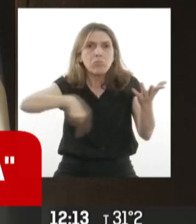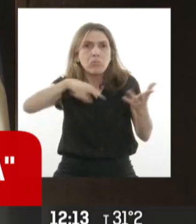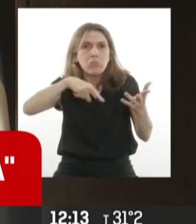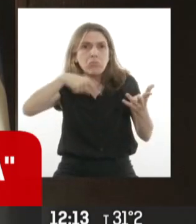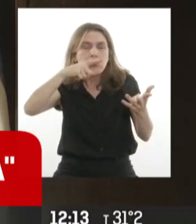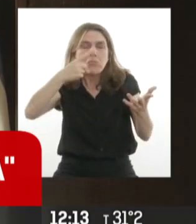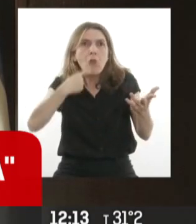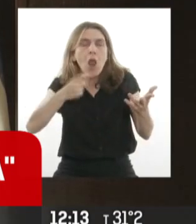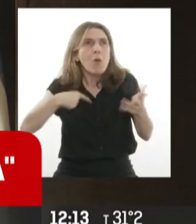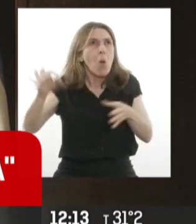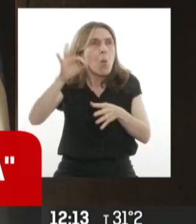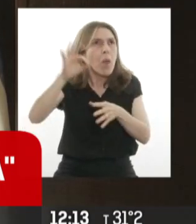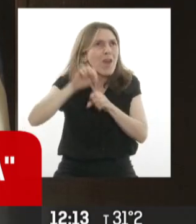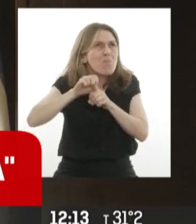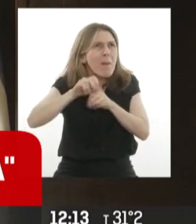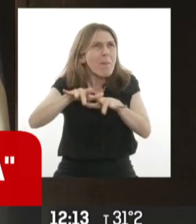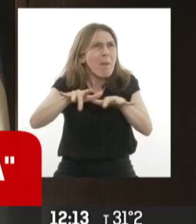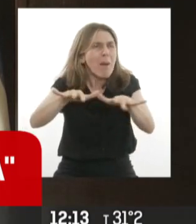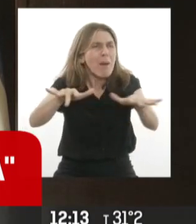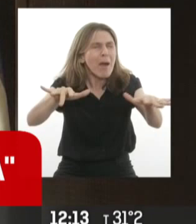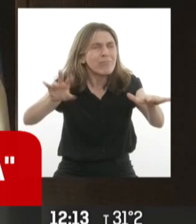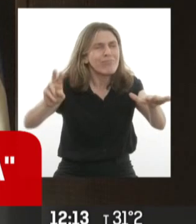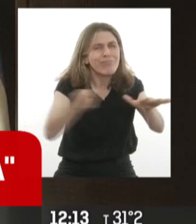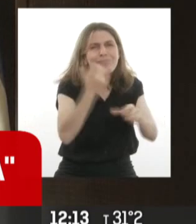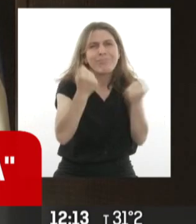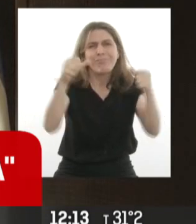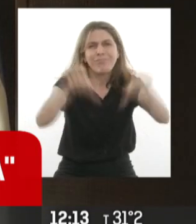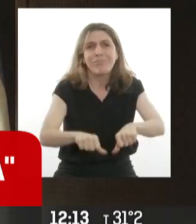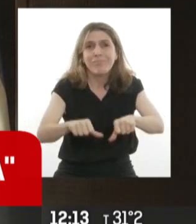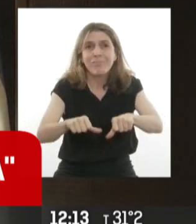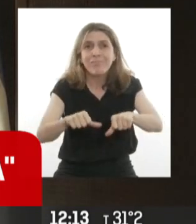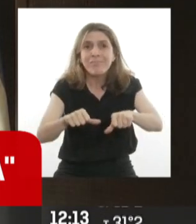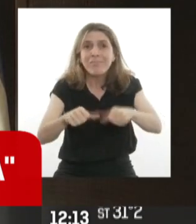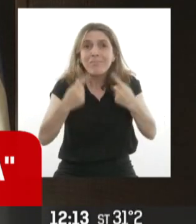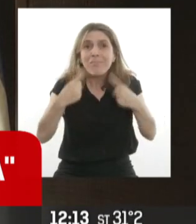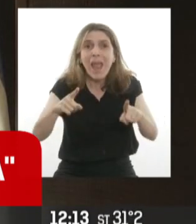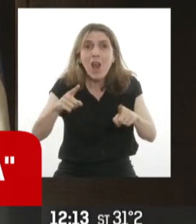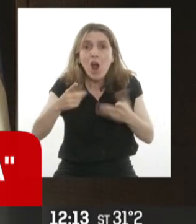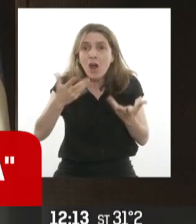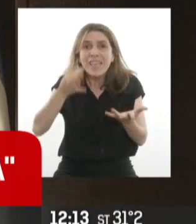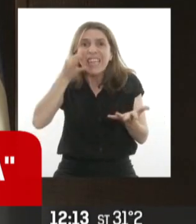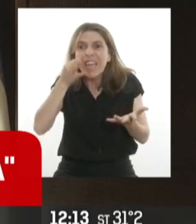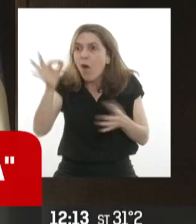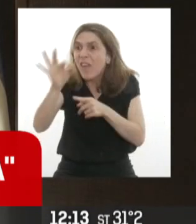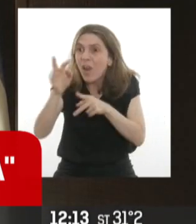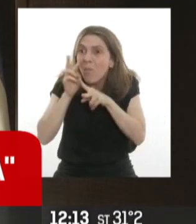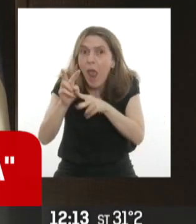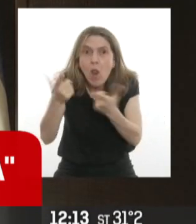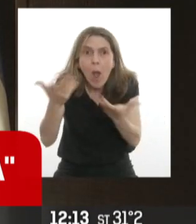descubierto aquellos de lo que muchas veces nosotros habíamos hablado. Dejó al